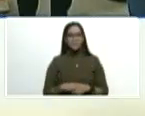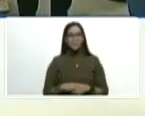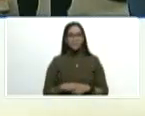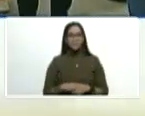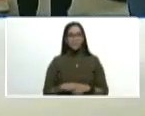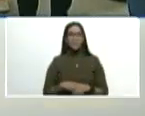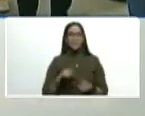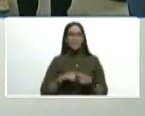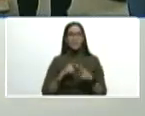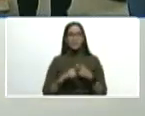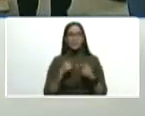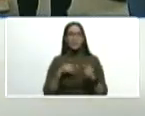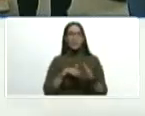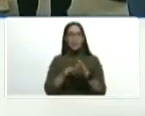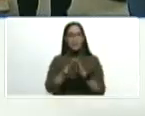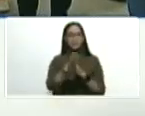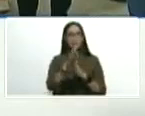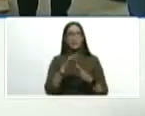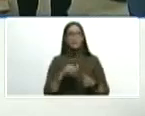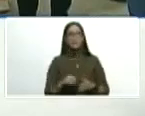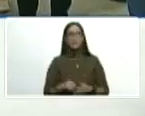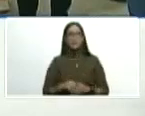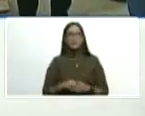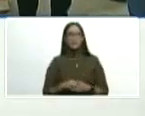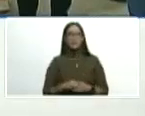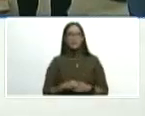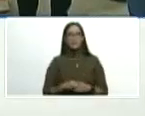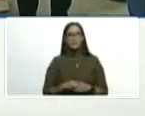Así que vamos avanzando.